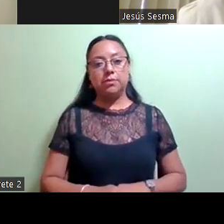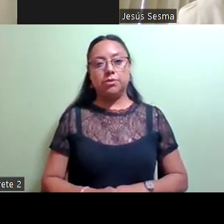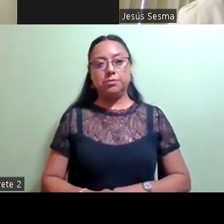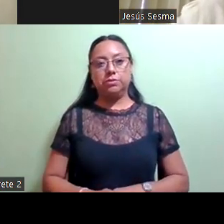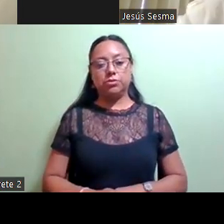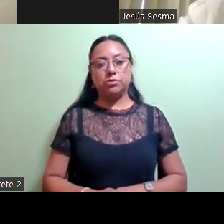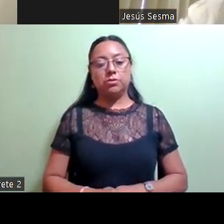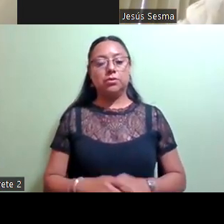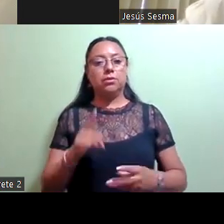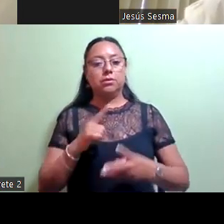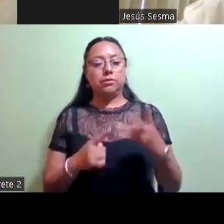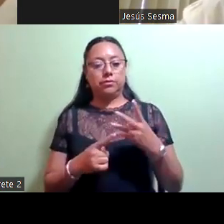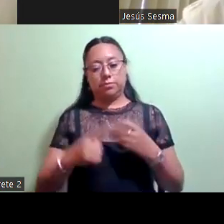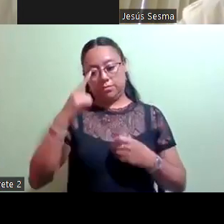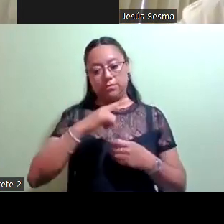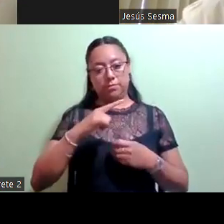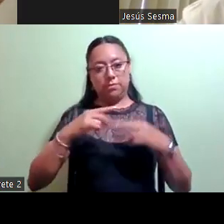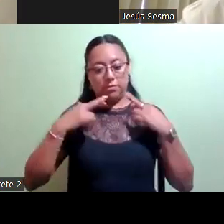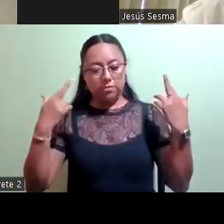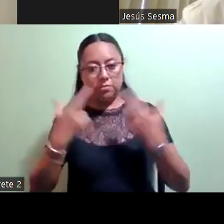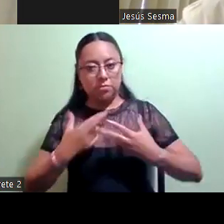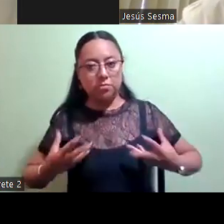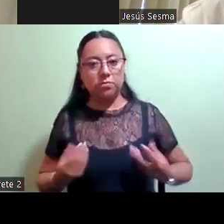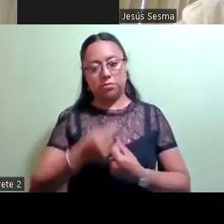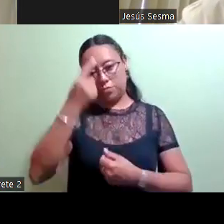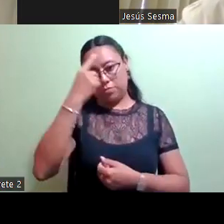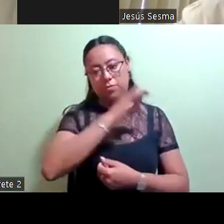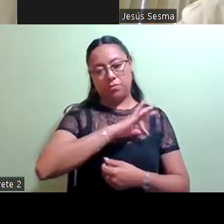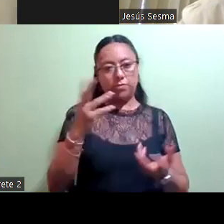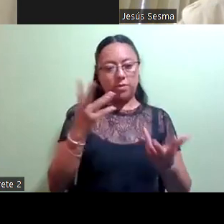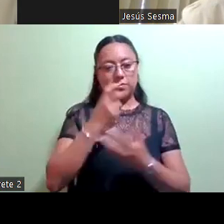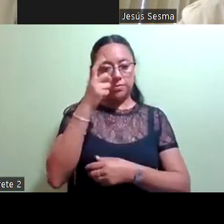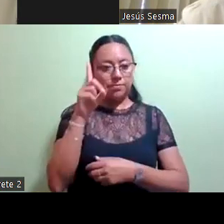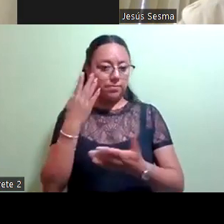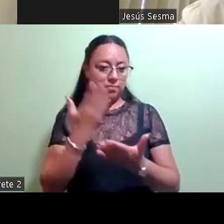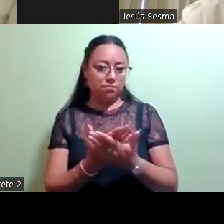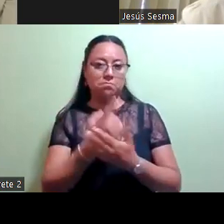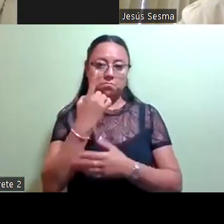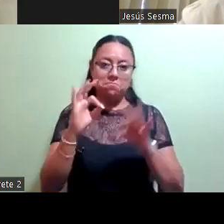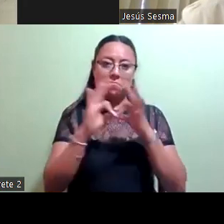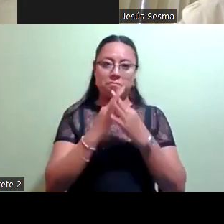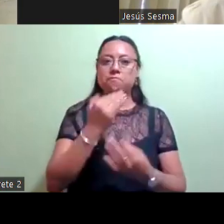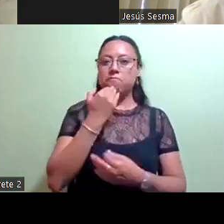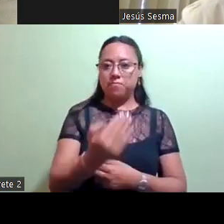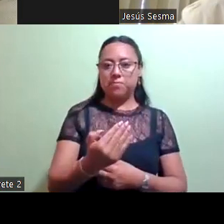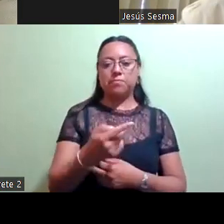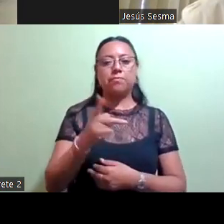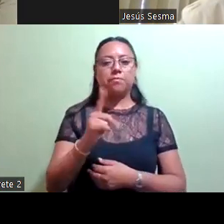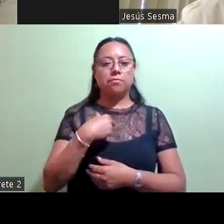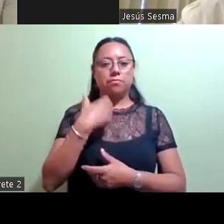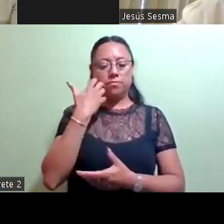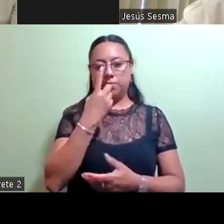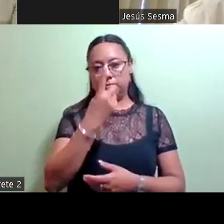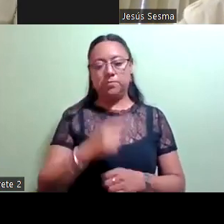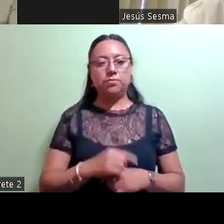podamos reunirnos para poder sacar este dictamen de la mejor manera posible. Pero sí quiero decir que desde